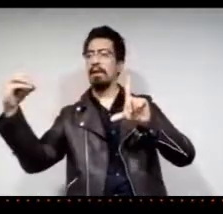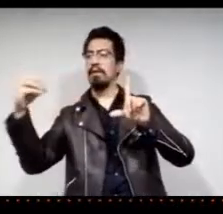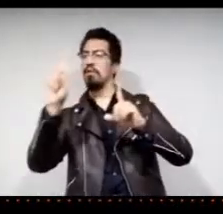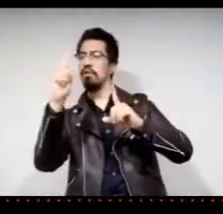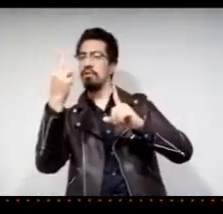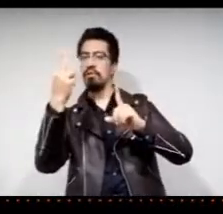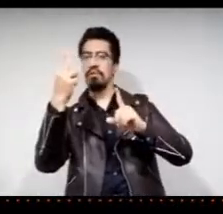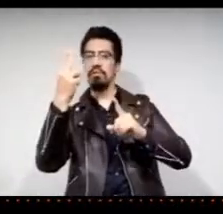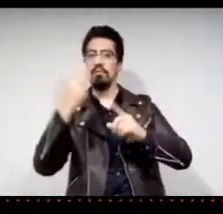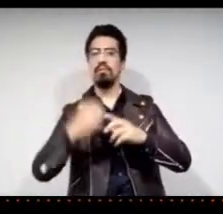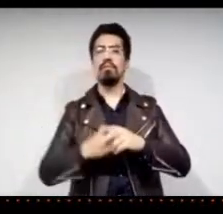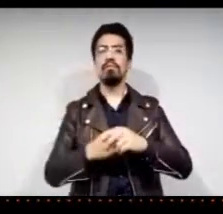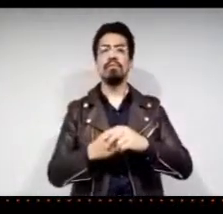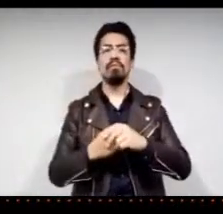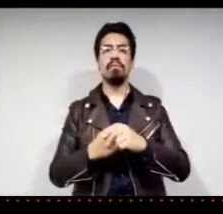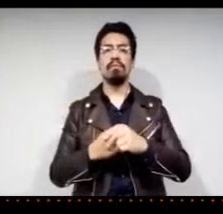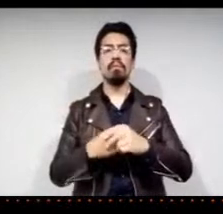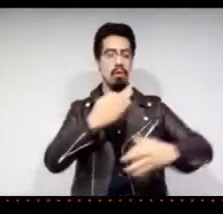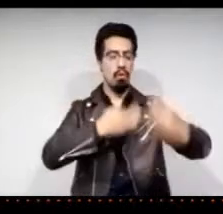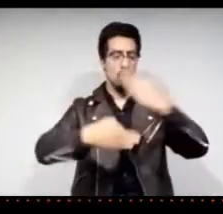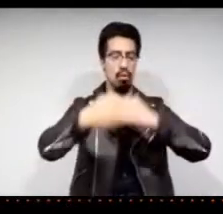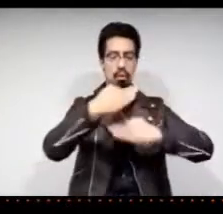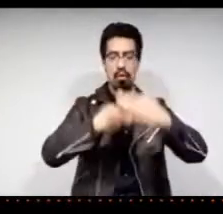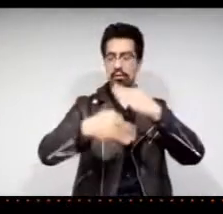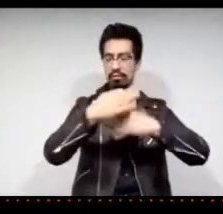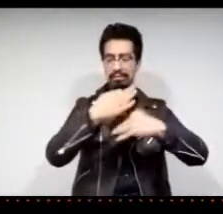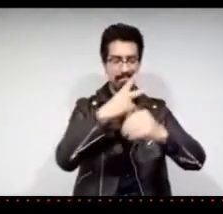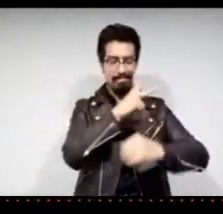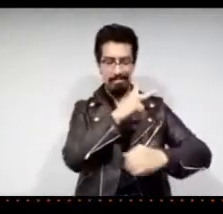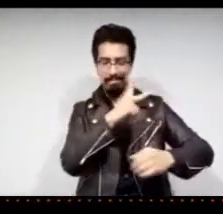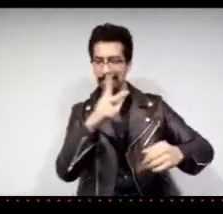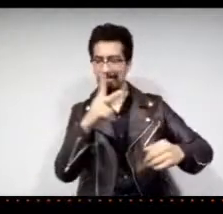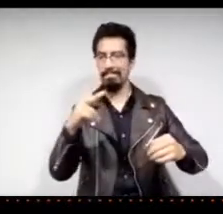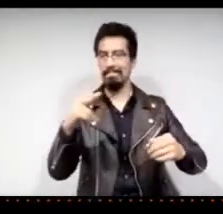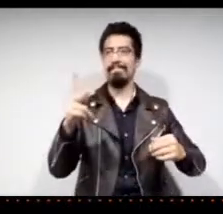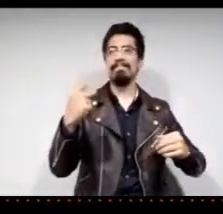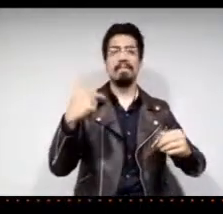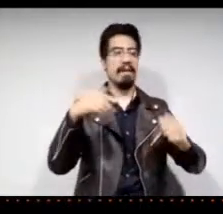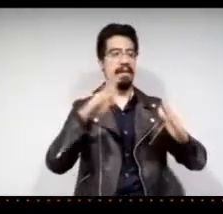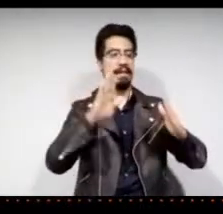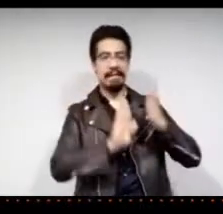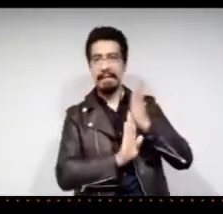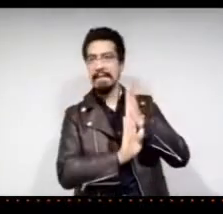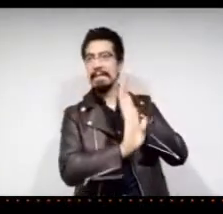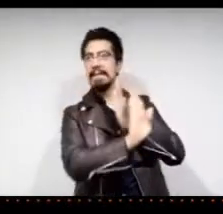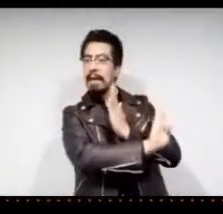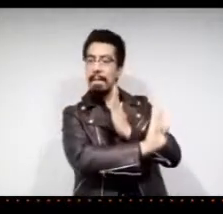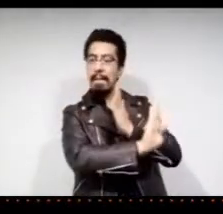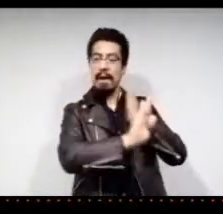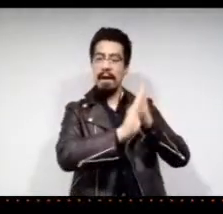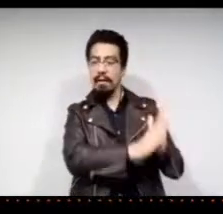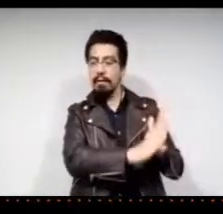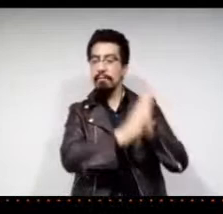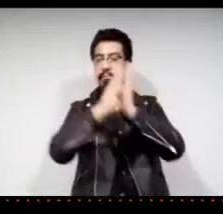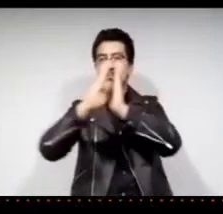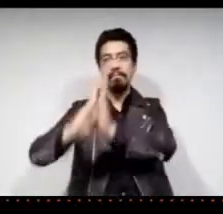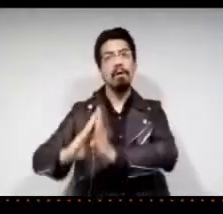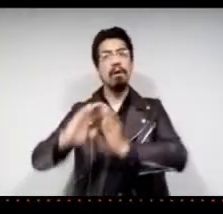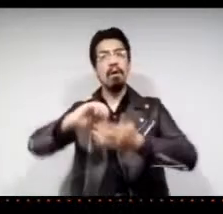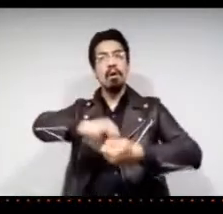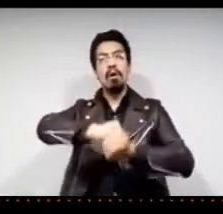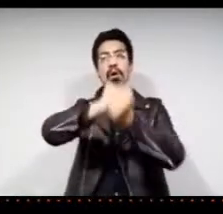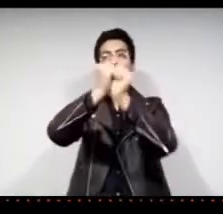universidades, lo que implicaría dejar para pasar a nuevas formas, a